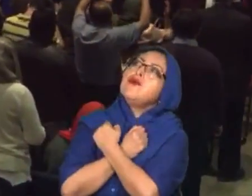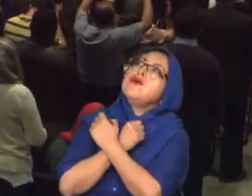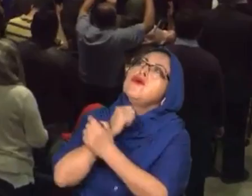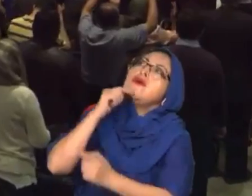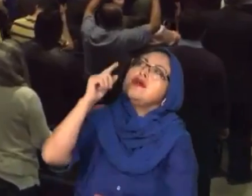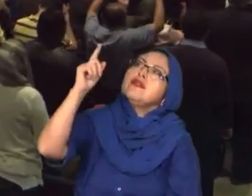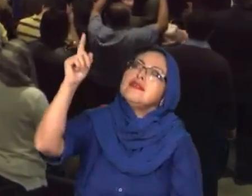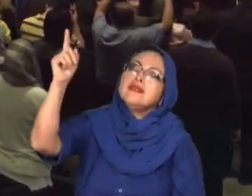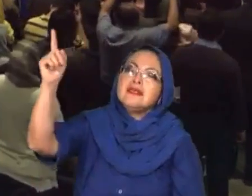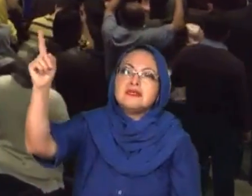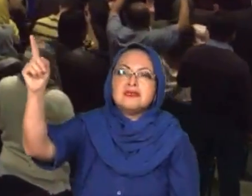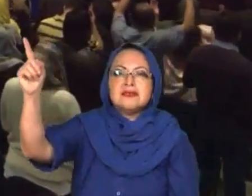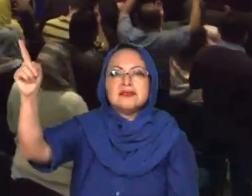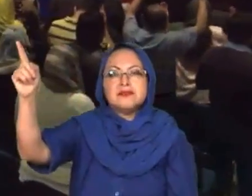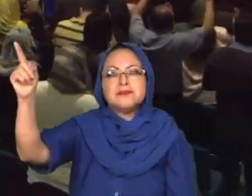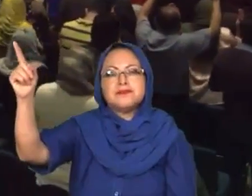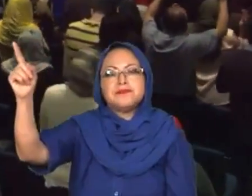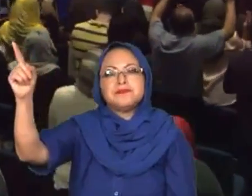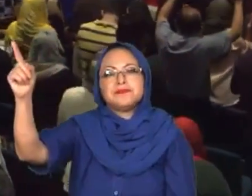amo.